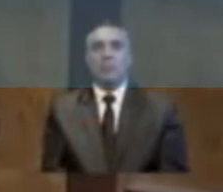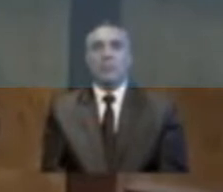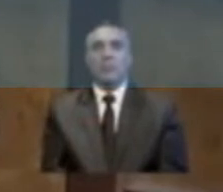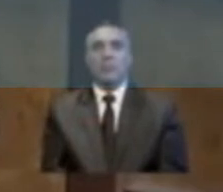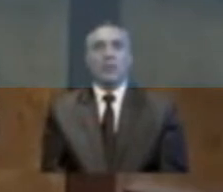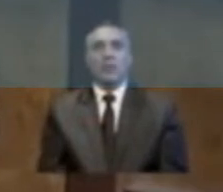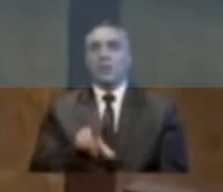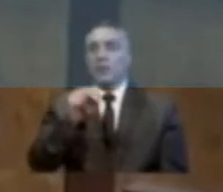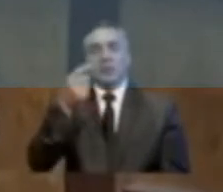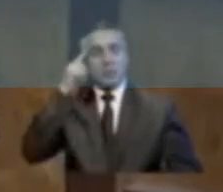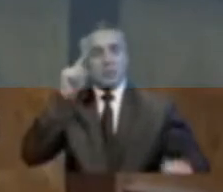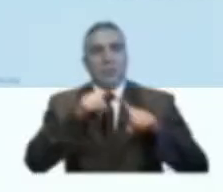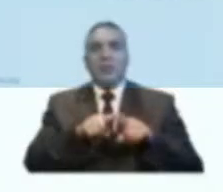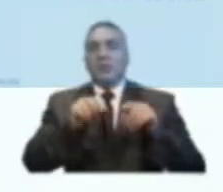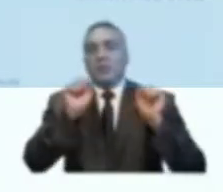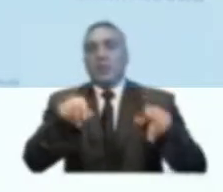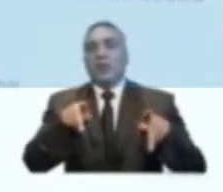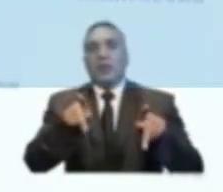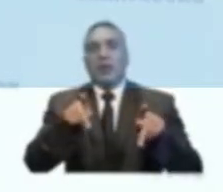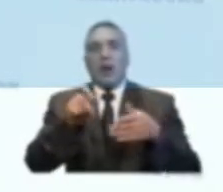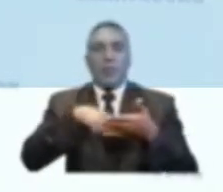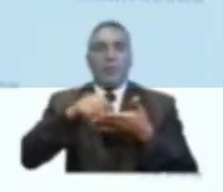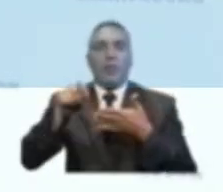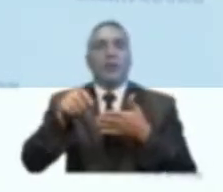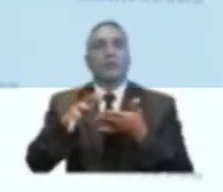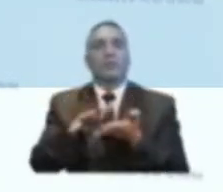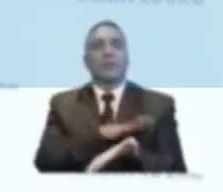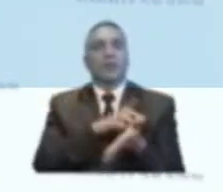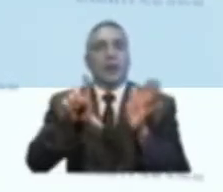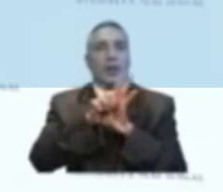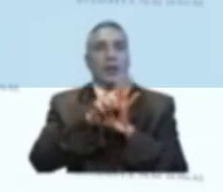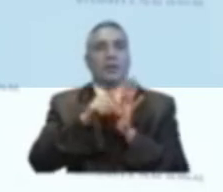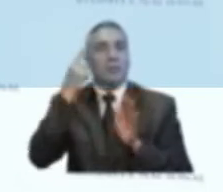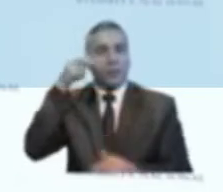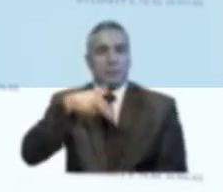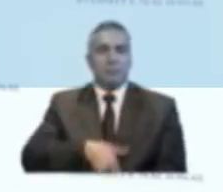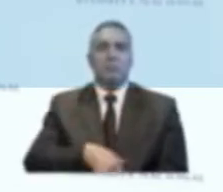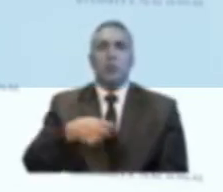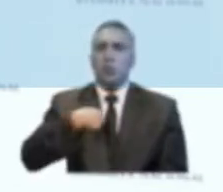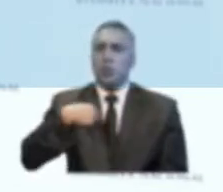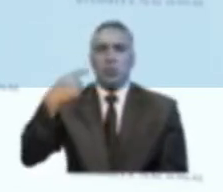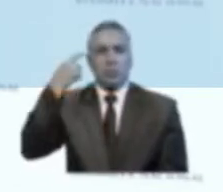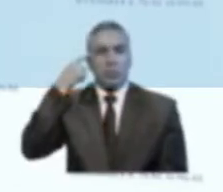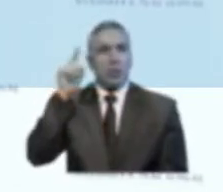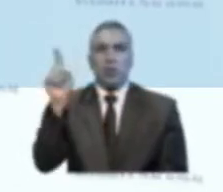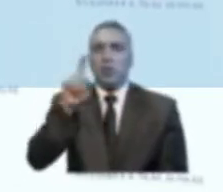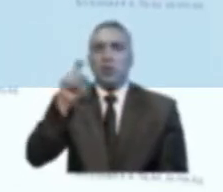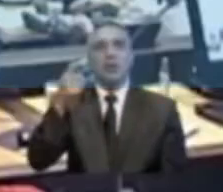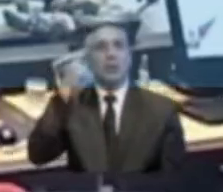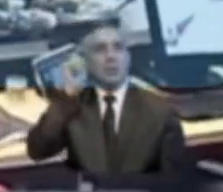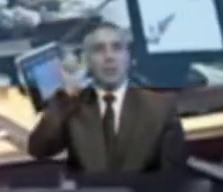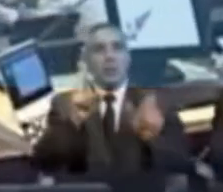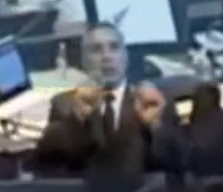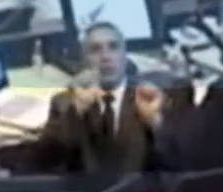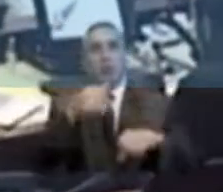señalado que no está de acuerdo con permitir que ese proyecto de ley sea aprobado, no considera que sea necesario entregar la facilidad para